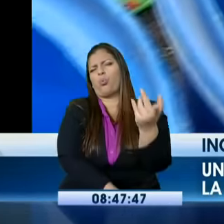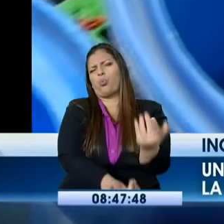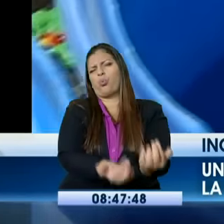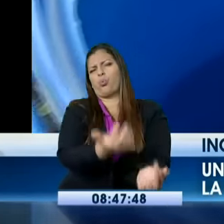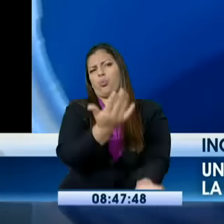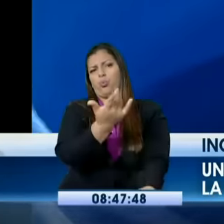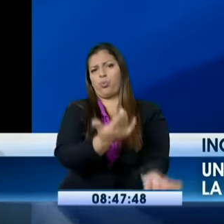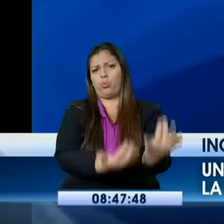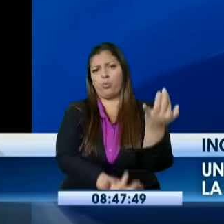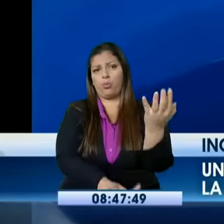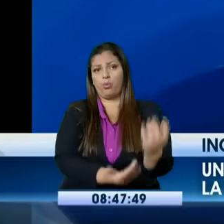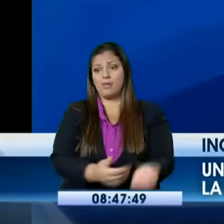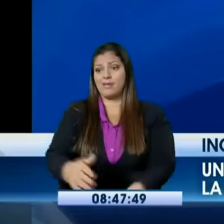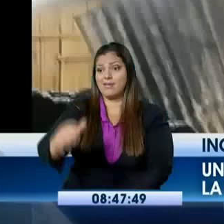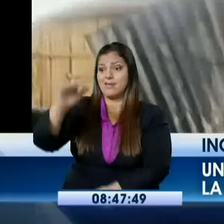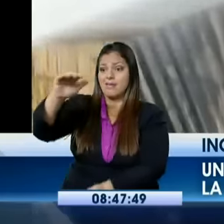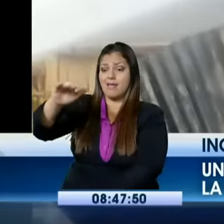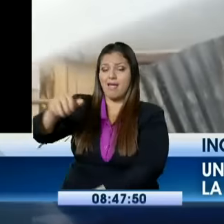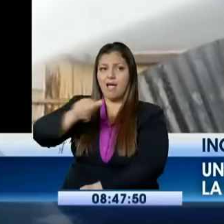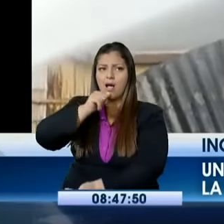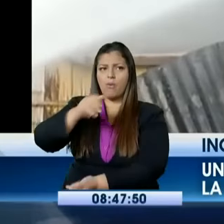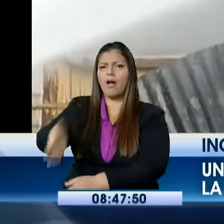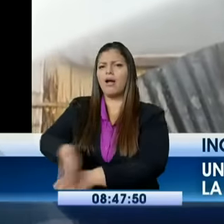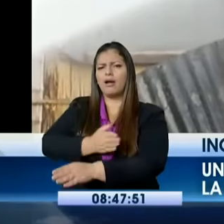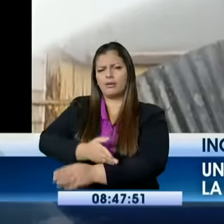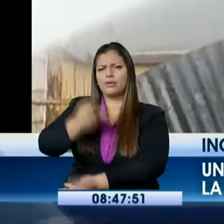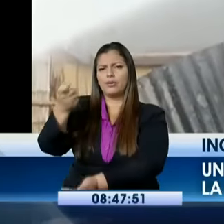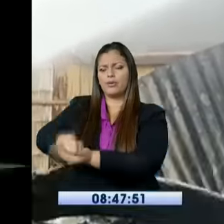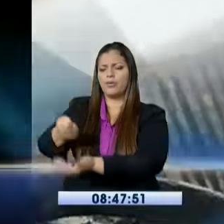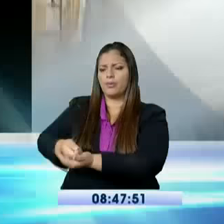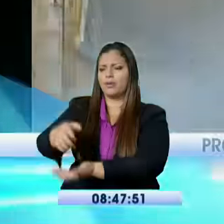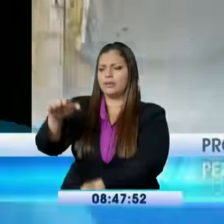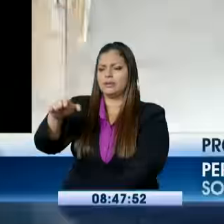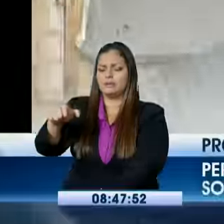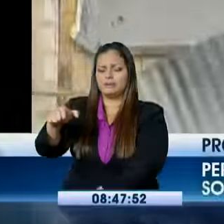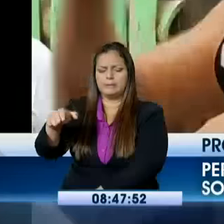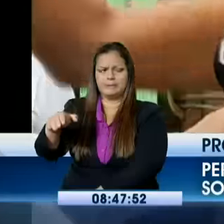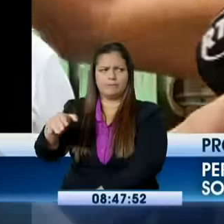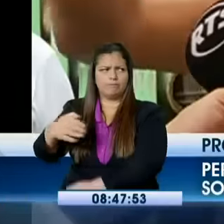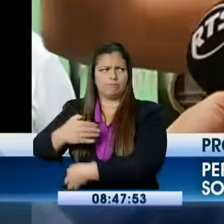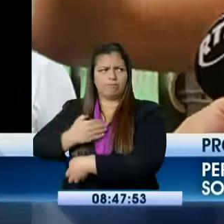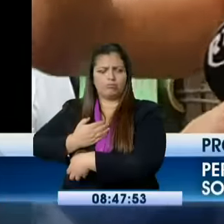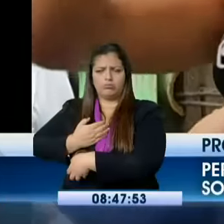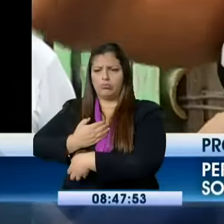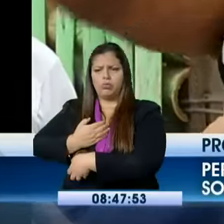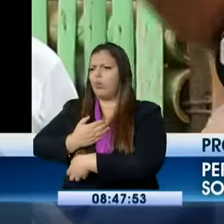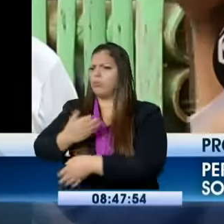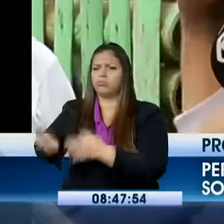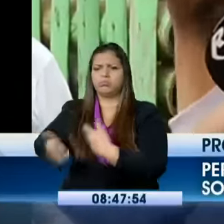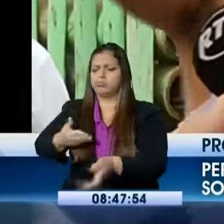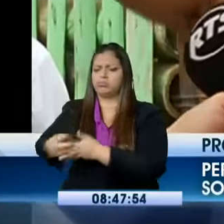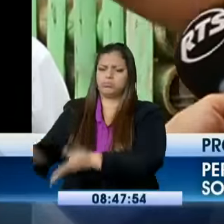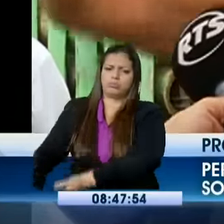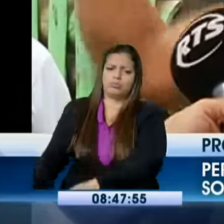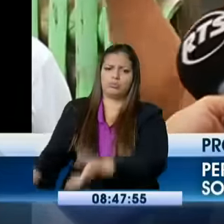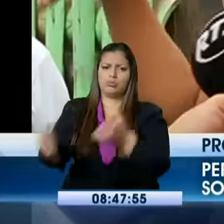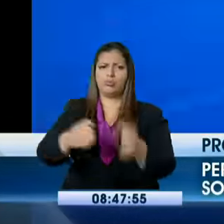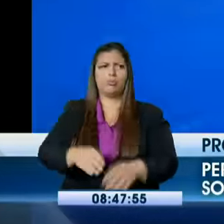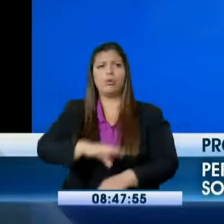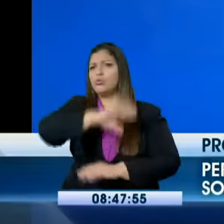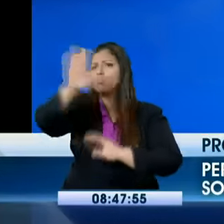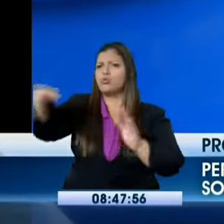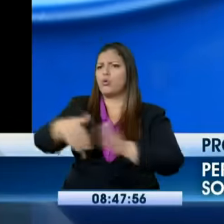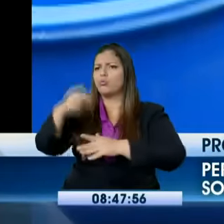para lanzar a la zona del incendio y colaborar con la extinción de las llamas. Entre todos nosotros pusimos un tanque cada uno